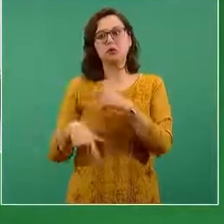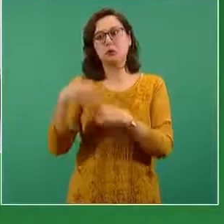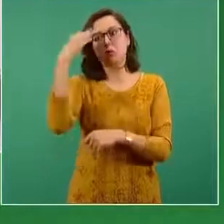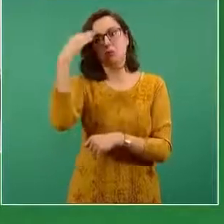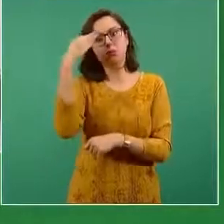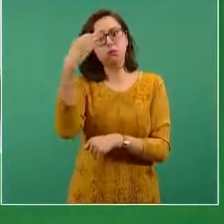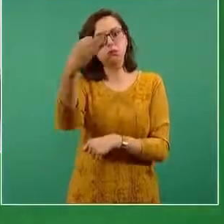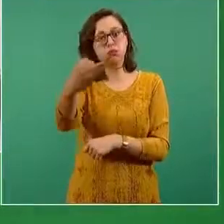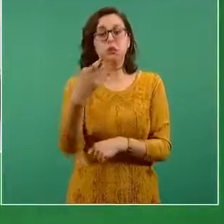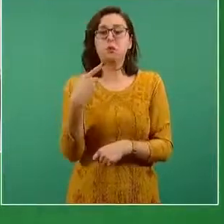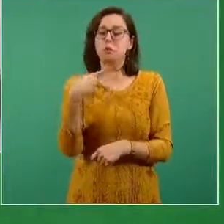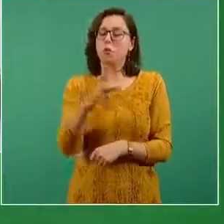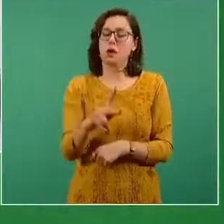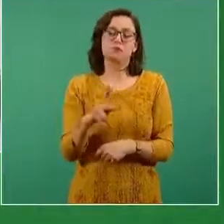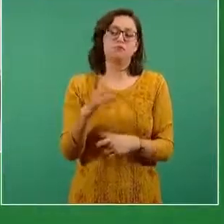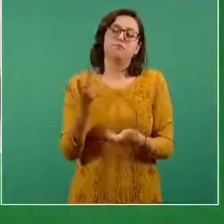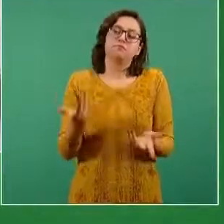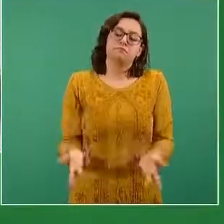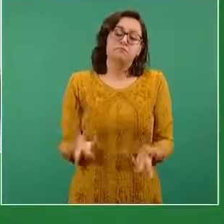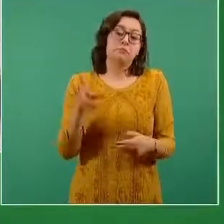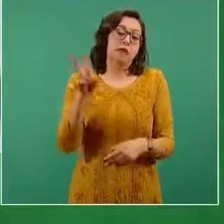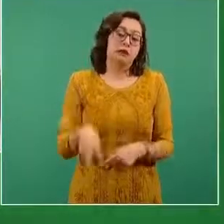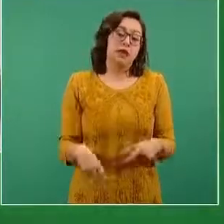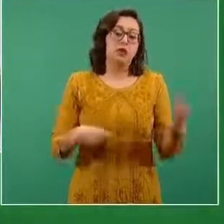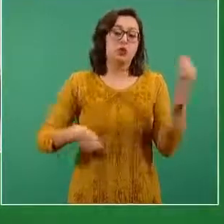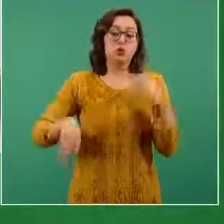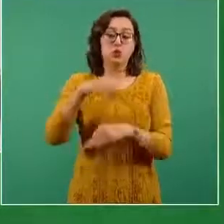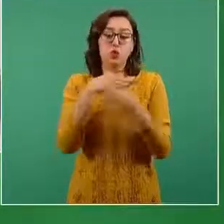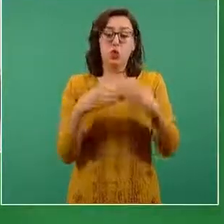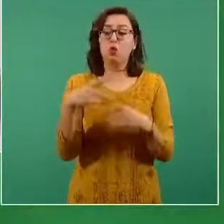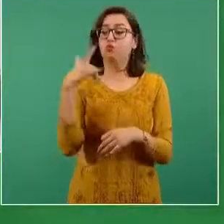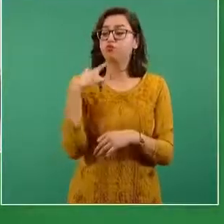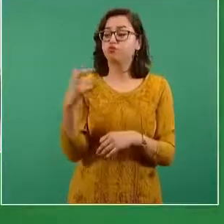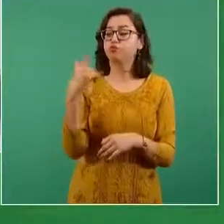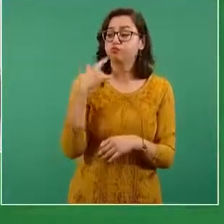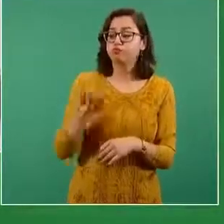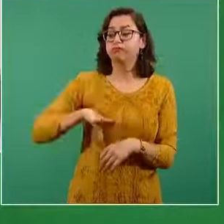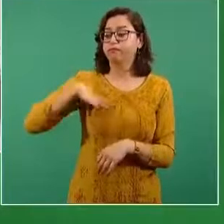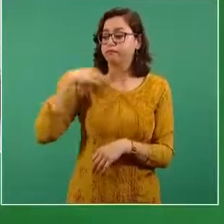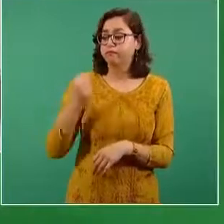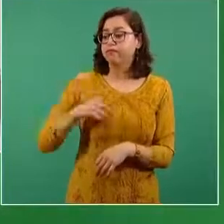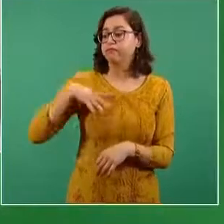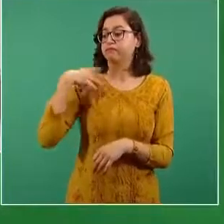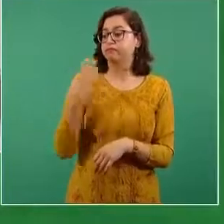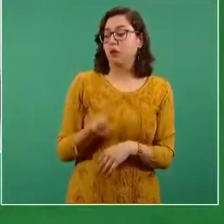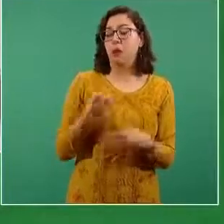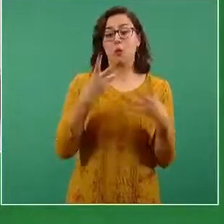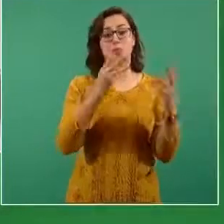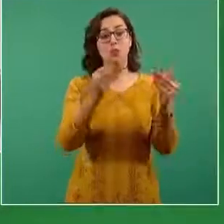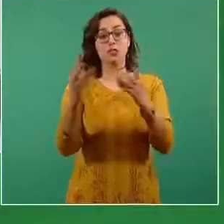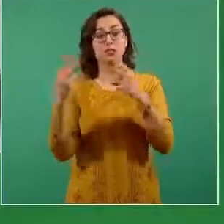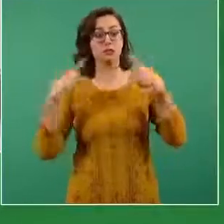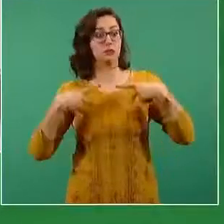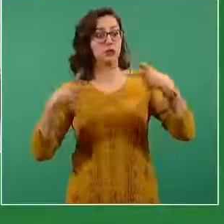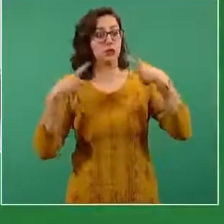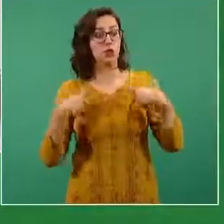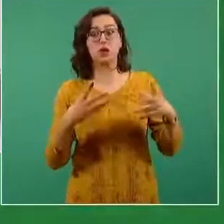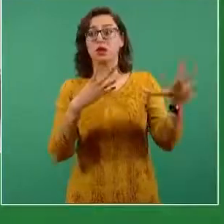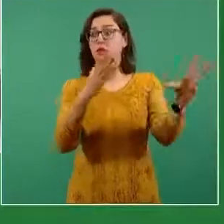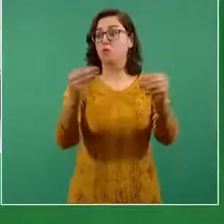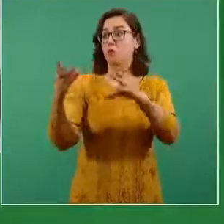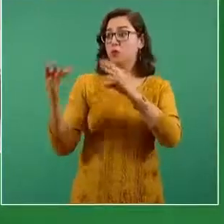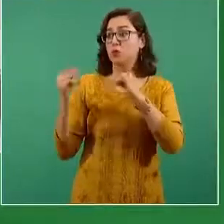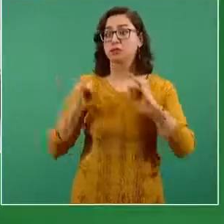dado gracias al esfuerzo, gracias a la dedicación de cientos de trabajadores, de decenas de